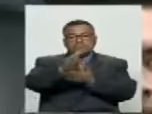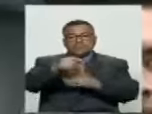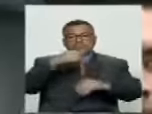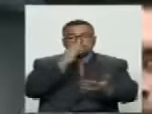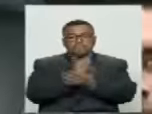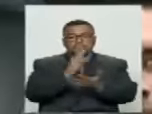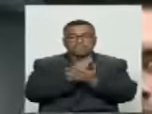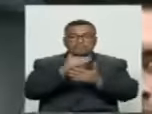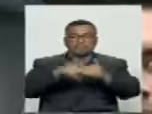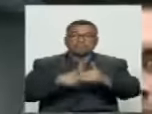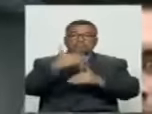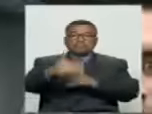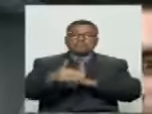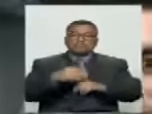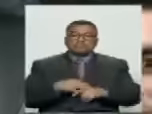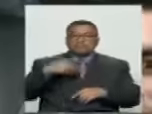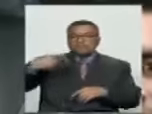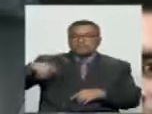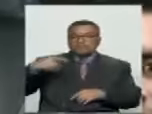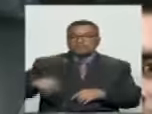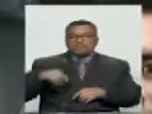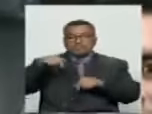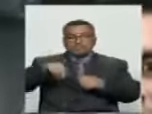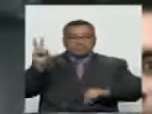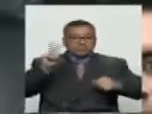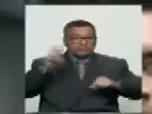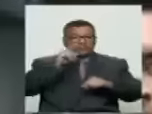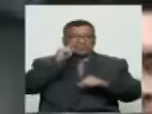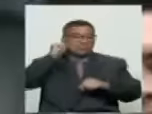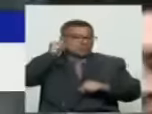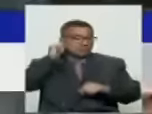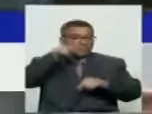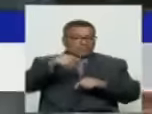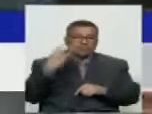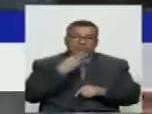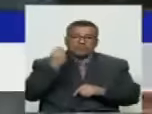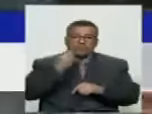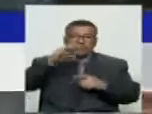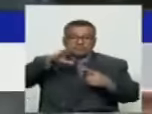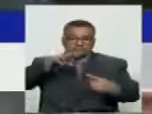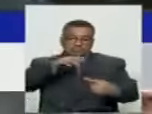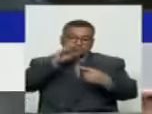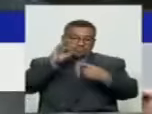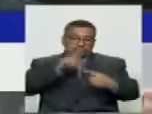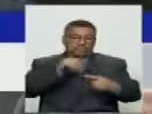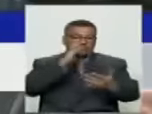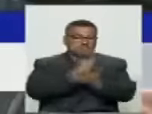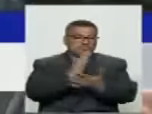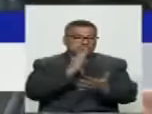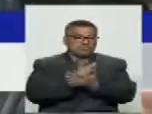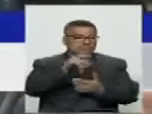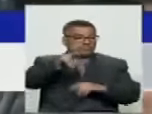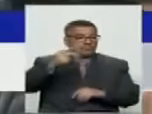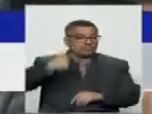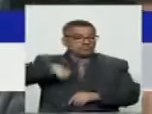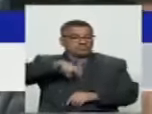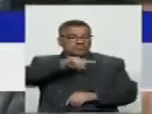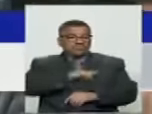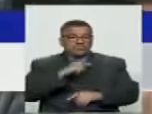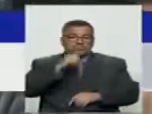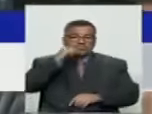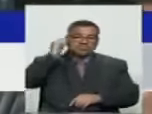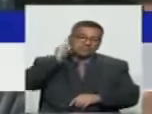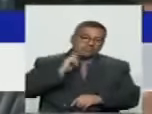siempre hacia adelante. A la derecha de venezolana que quiere manipular a la juventud, le vamos a reafirmar siempre que nosotros, los bolivarianos